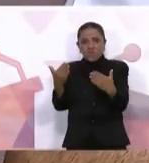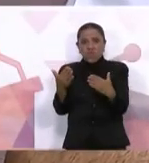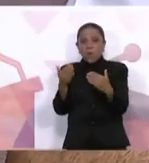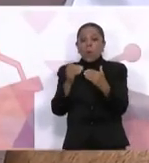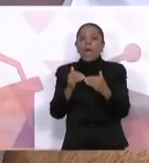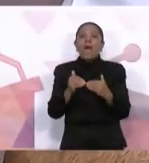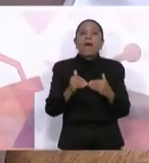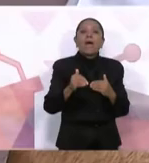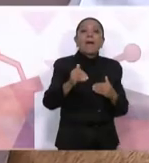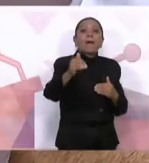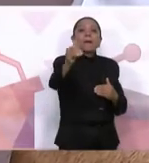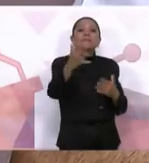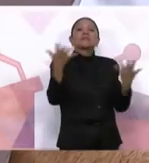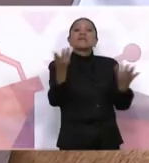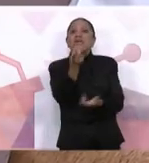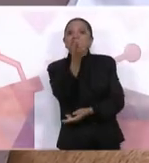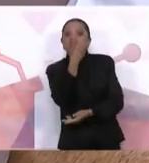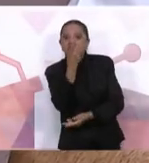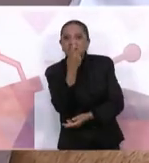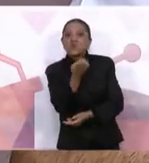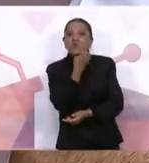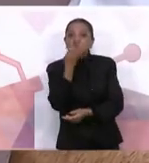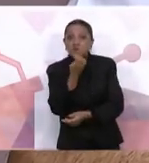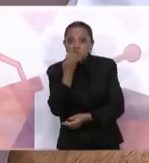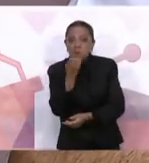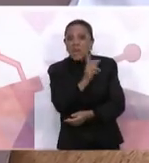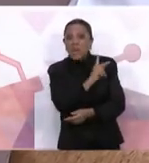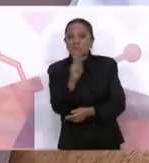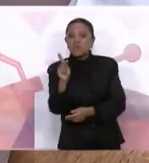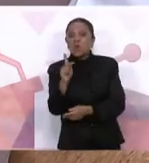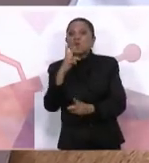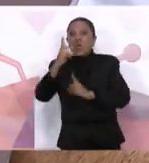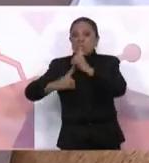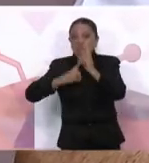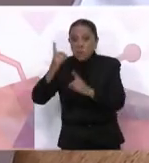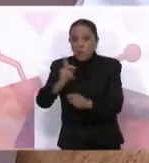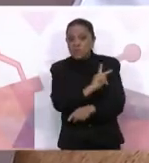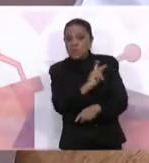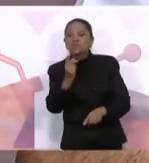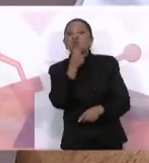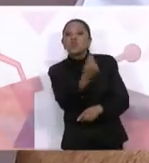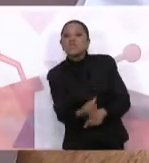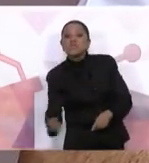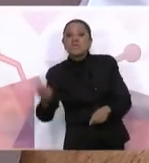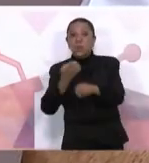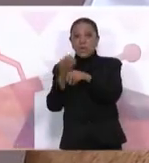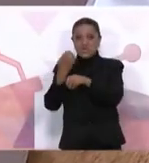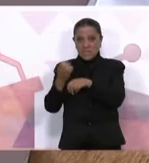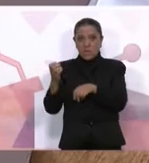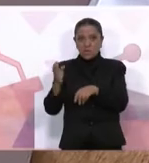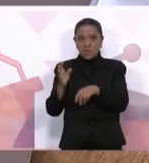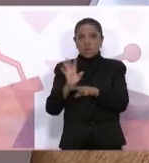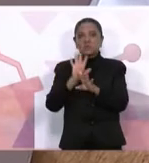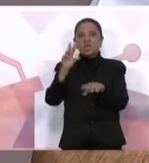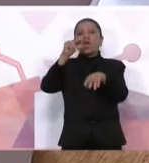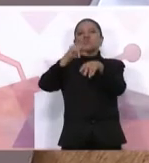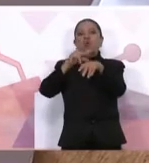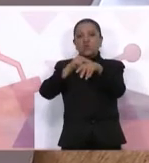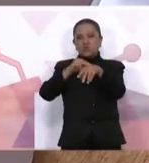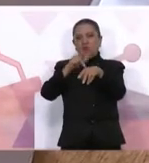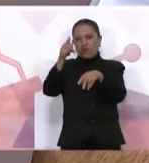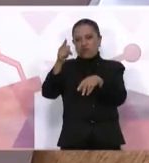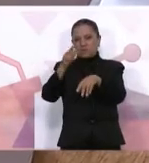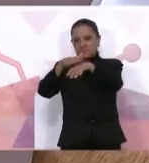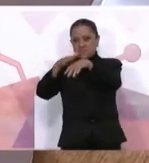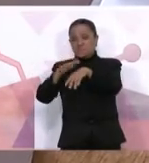y educación física a todos los niños del estado del doctor pueblo morelense podamos erradicar